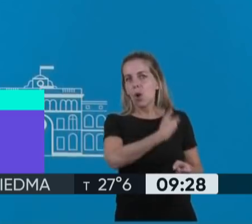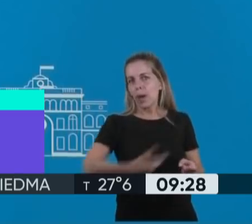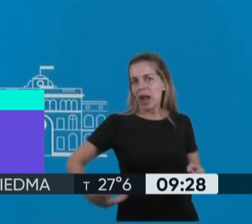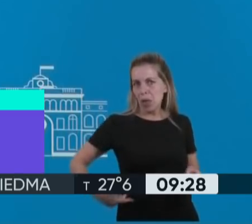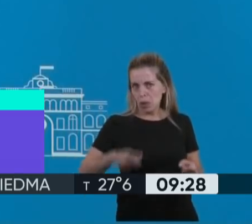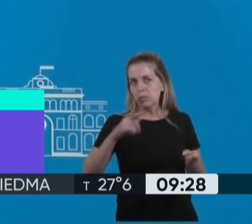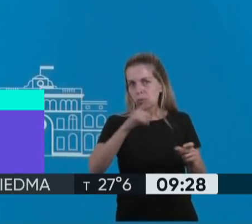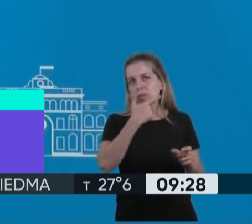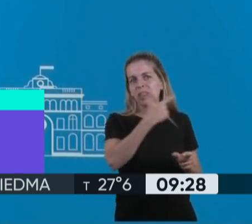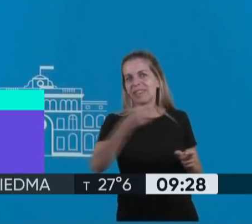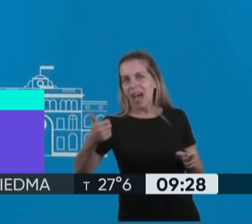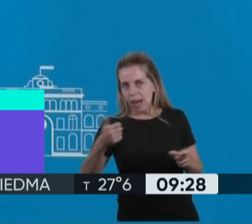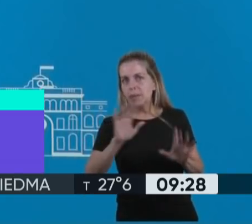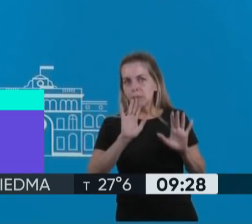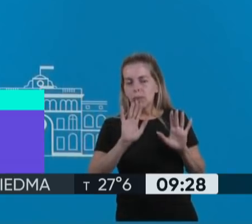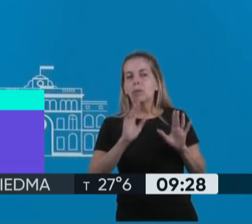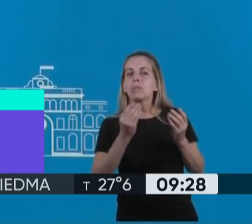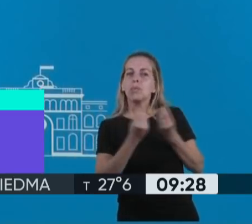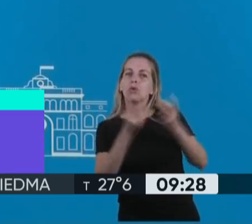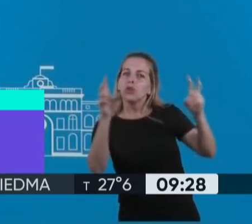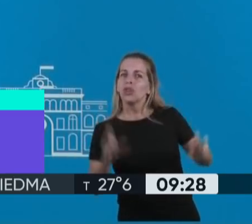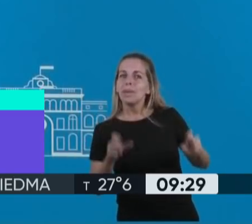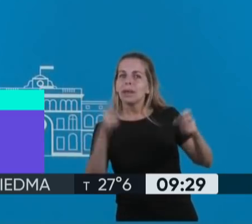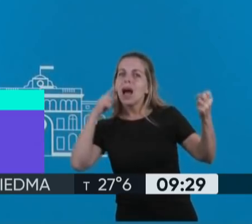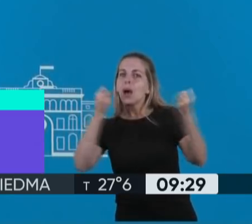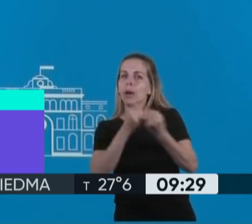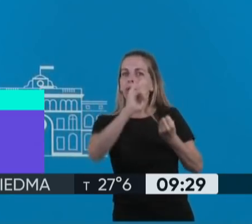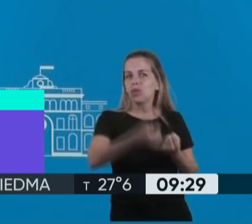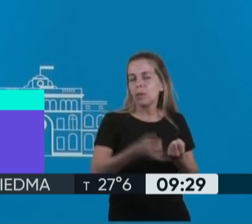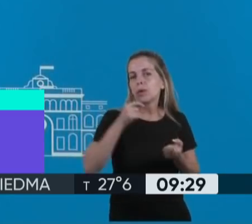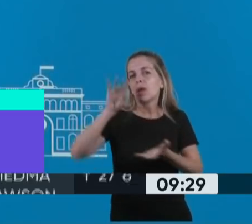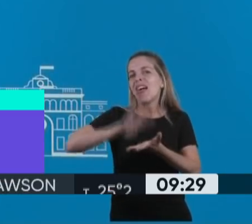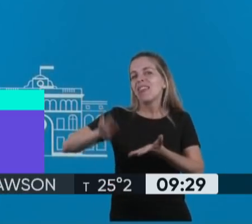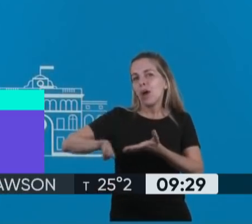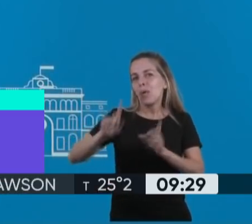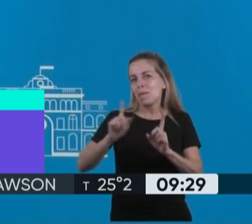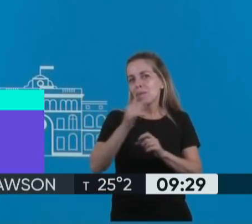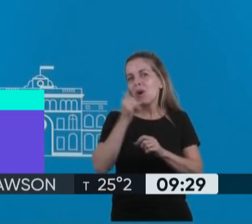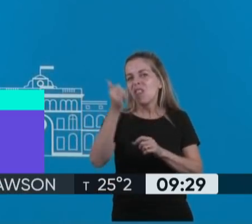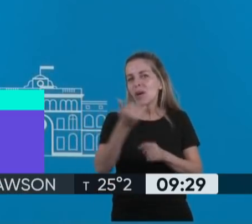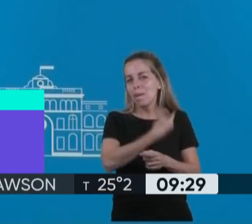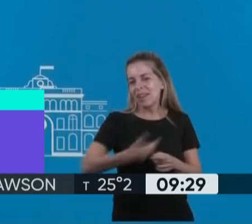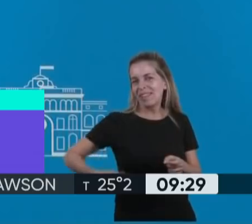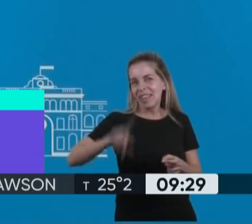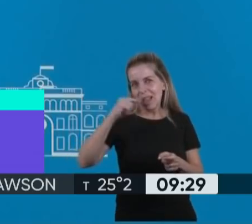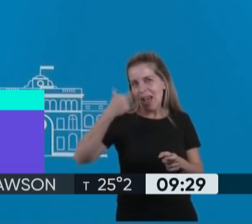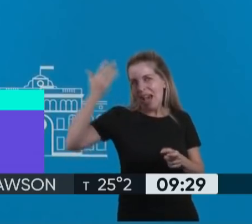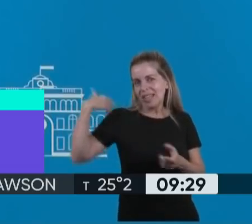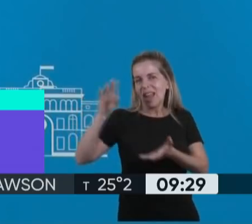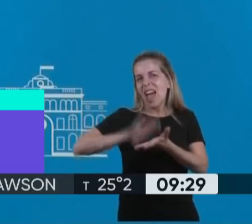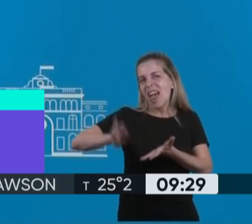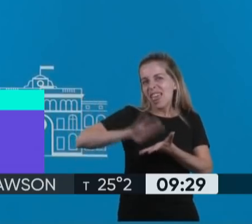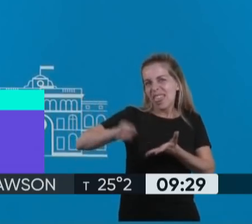Compartimos muchos de los criterios del gobernador en cuanto a que el tipo de deuda de la que se trata. Como dijo el presidente ayer, es muy difícil hablar